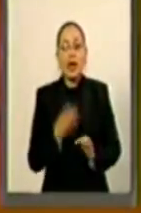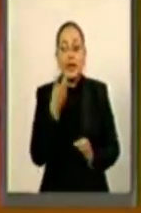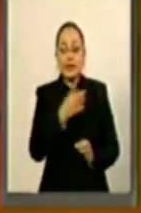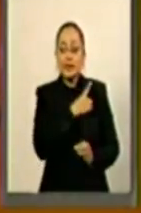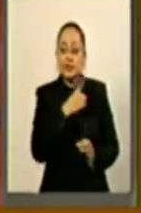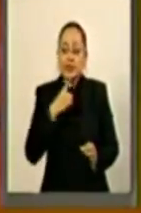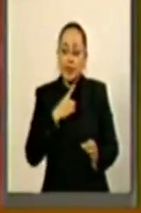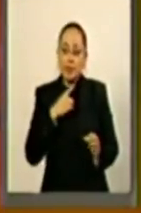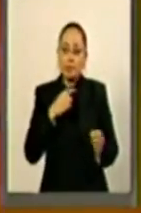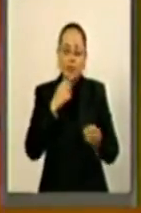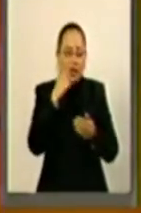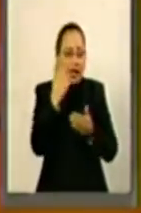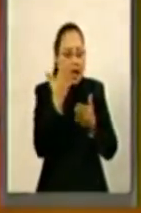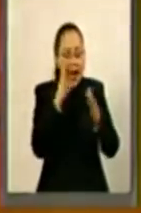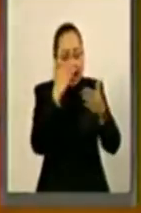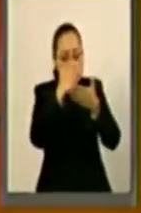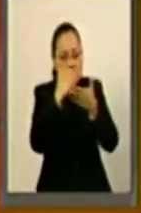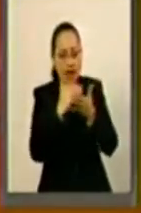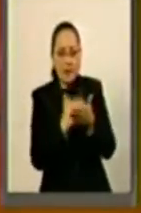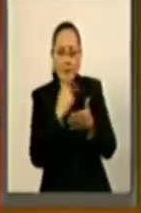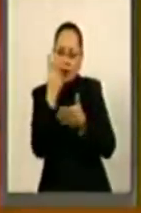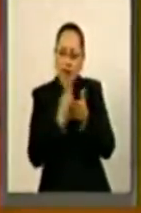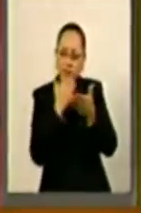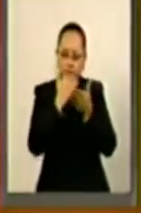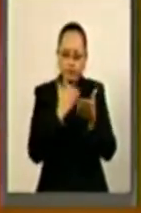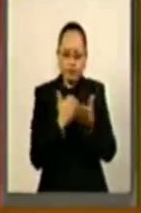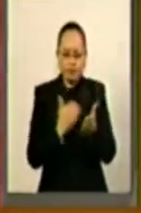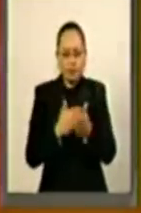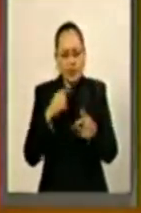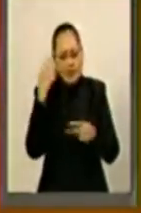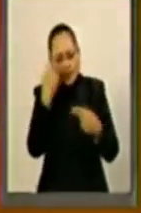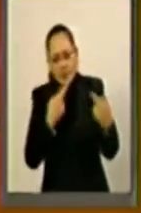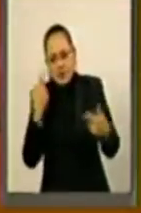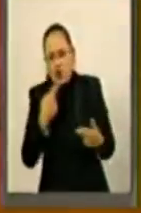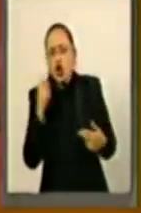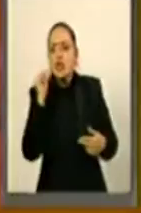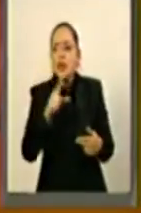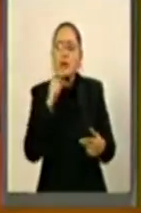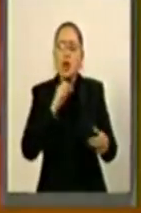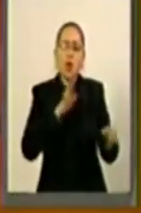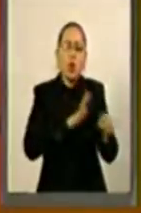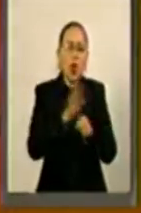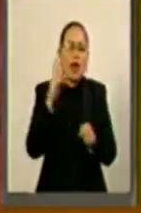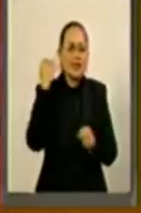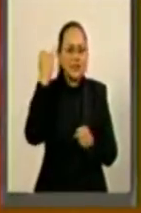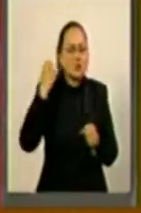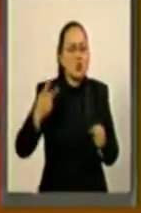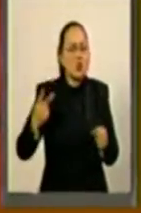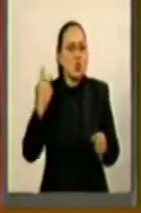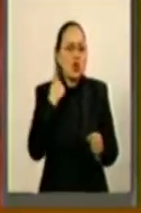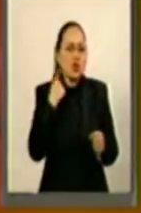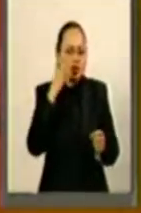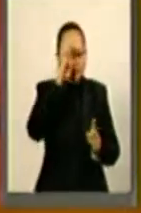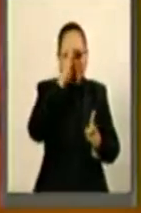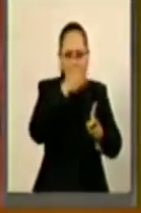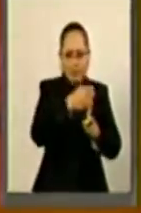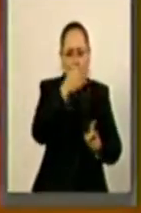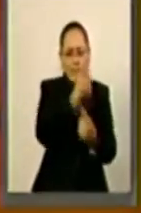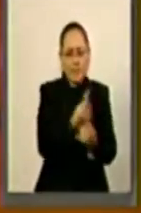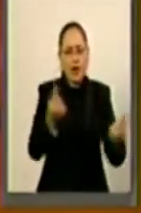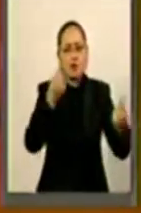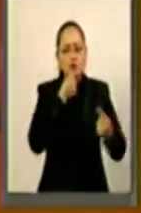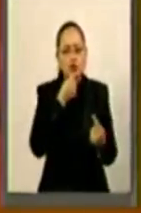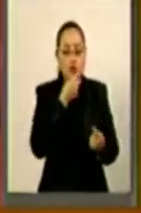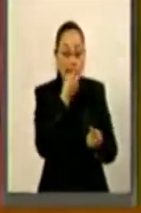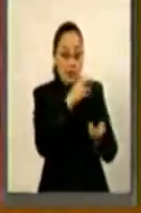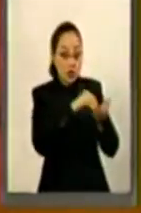diseño, ejecución, seguimiento y evaluación de las políticas públicas dirigidas a la niñez. Esta es una cita de